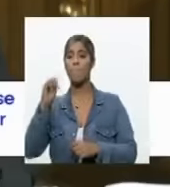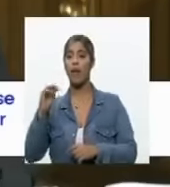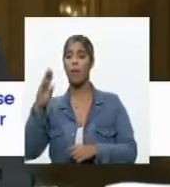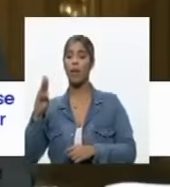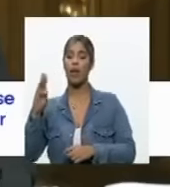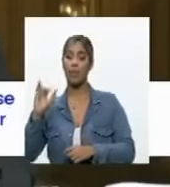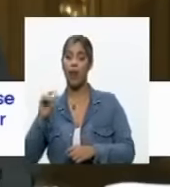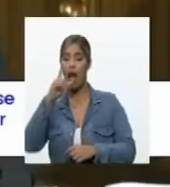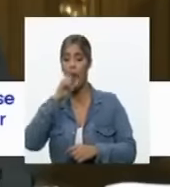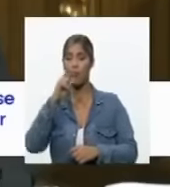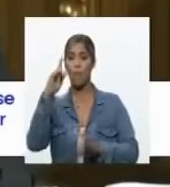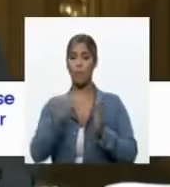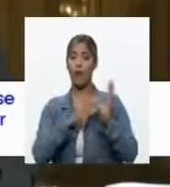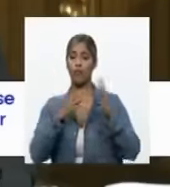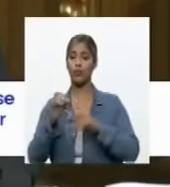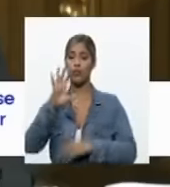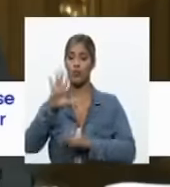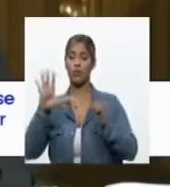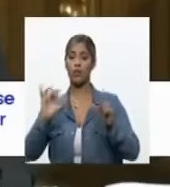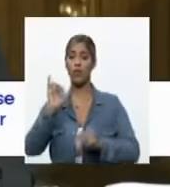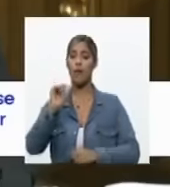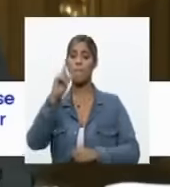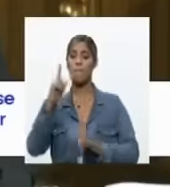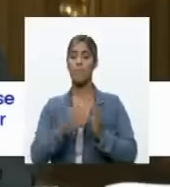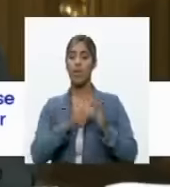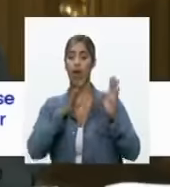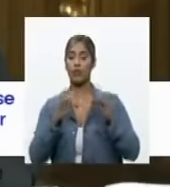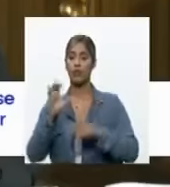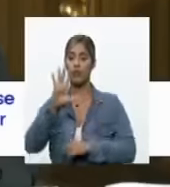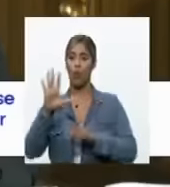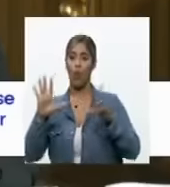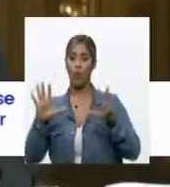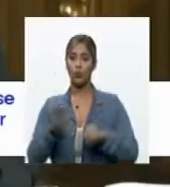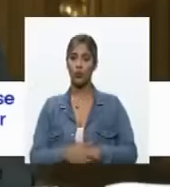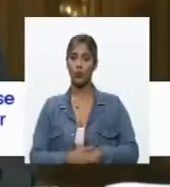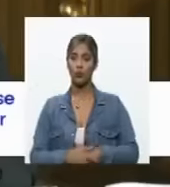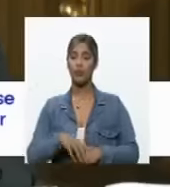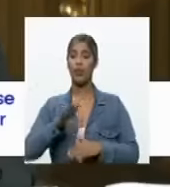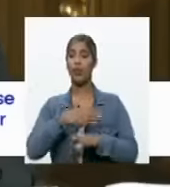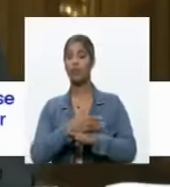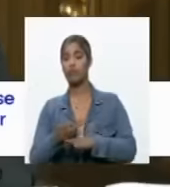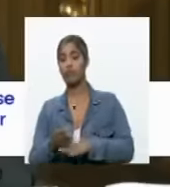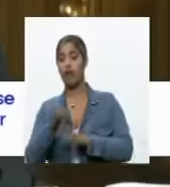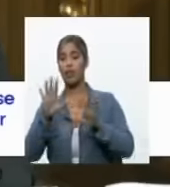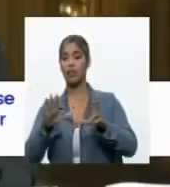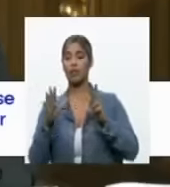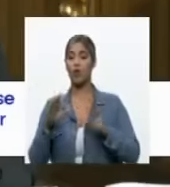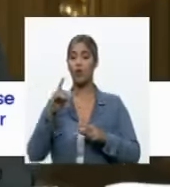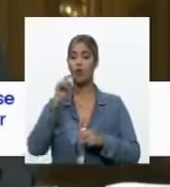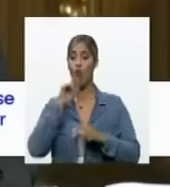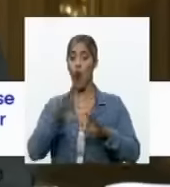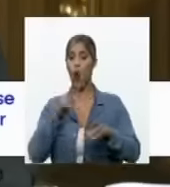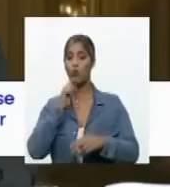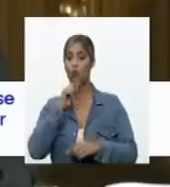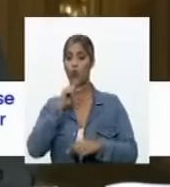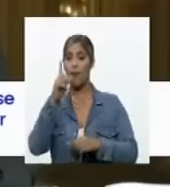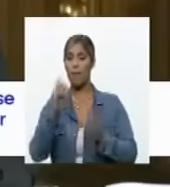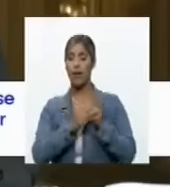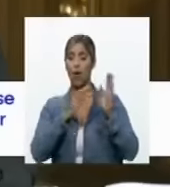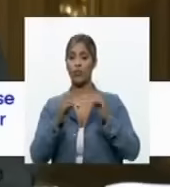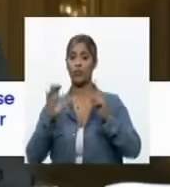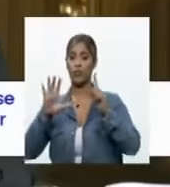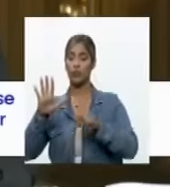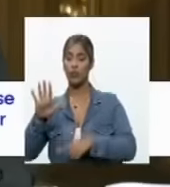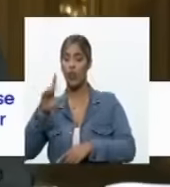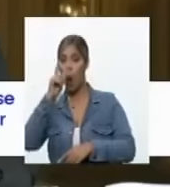entre 1957 y 1958. Que el 18 de octubre de 1965, Alberto